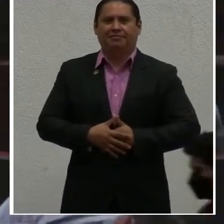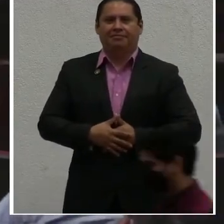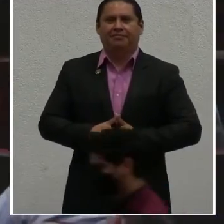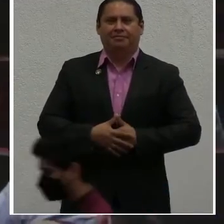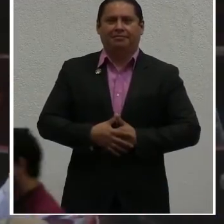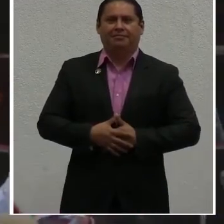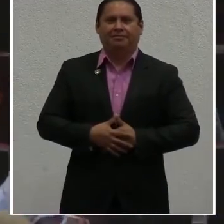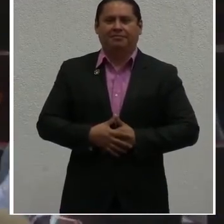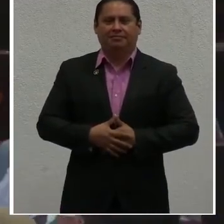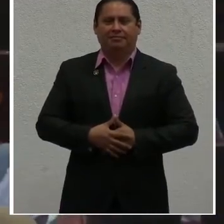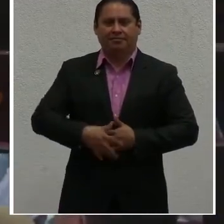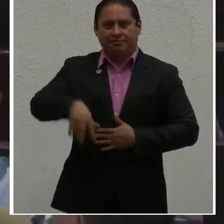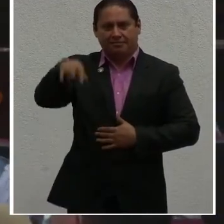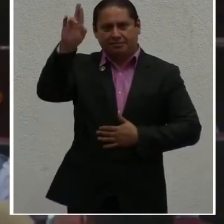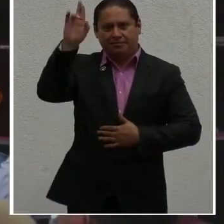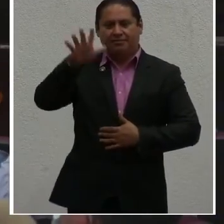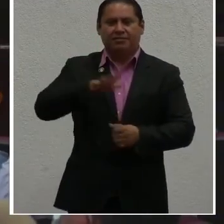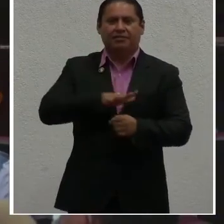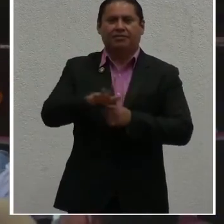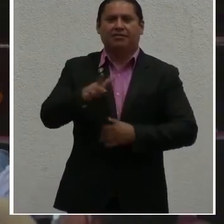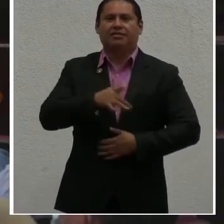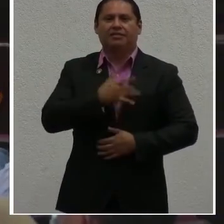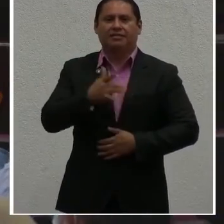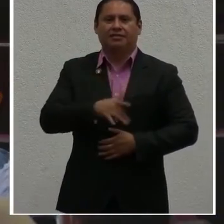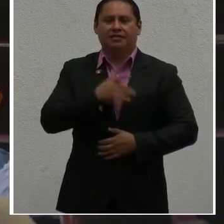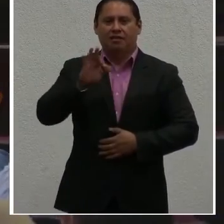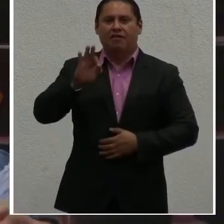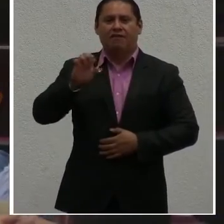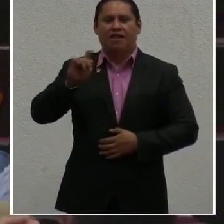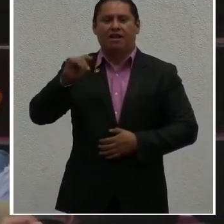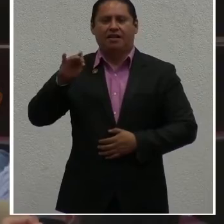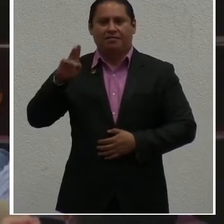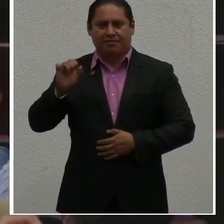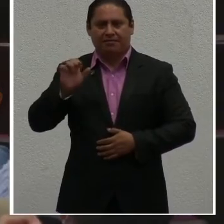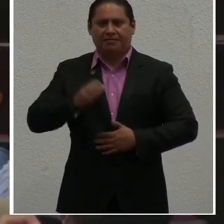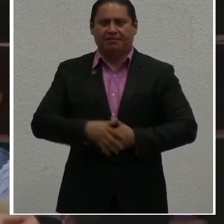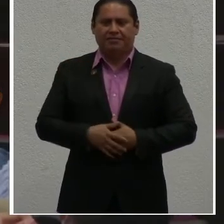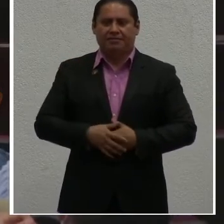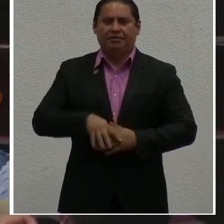¿En qué sentido su participación, diputado Felipe?